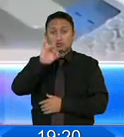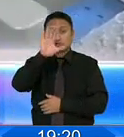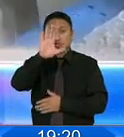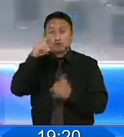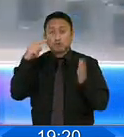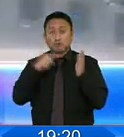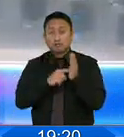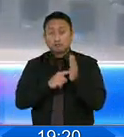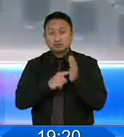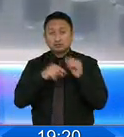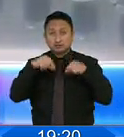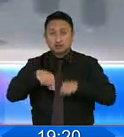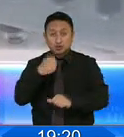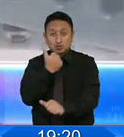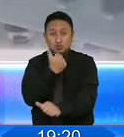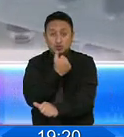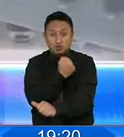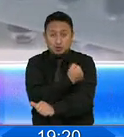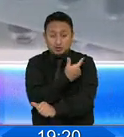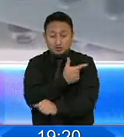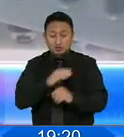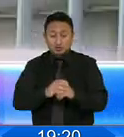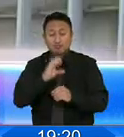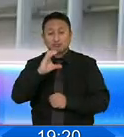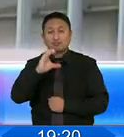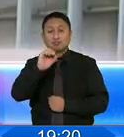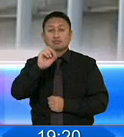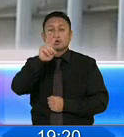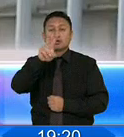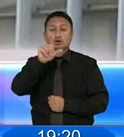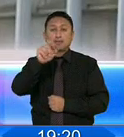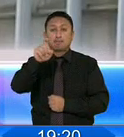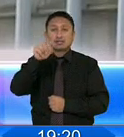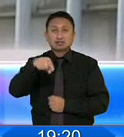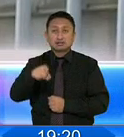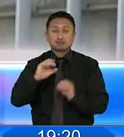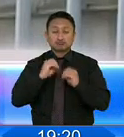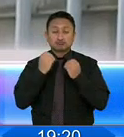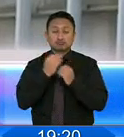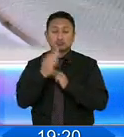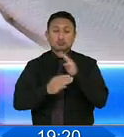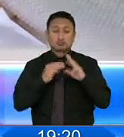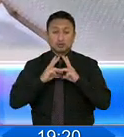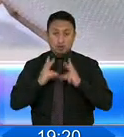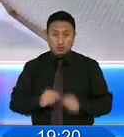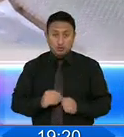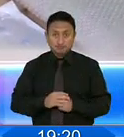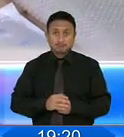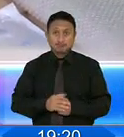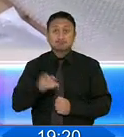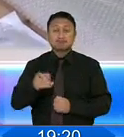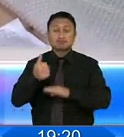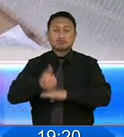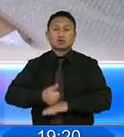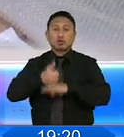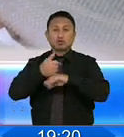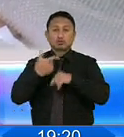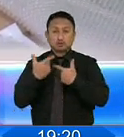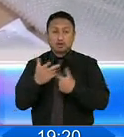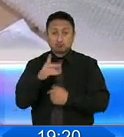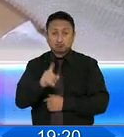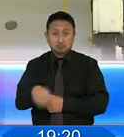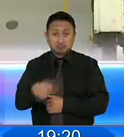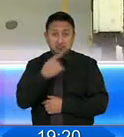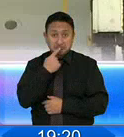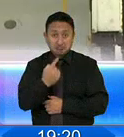885.600 vacunas de la iniciativa COVAX liderada por la Organización Mundial de la Salud. Por el momento, las autoridades no se han pronunciado,